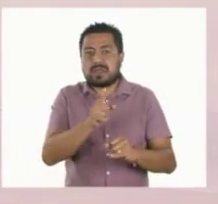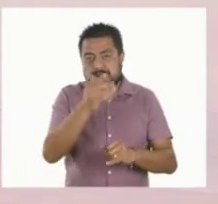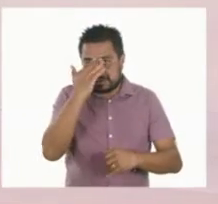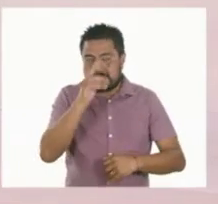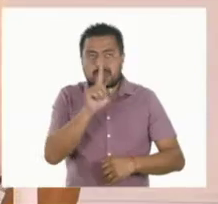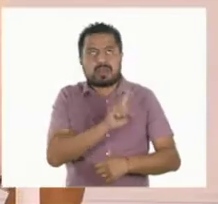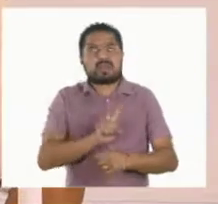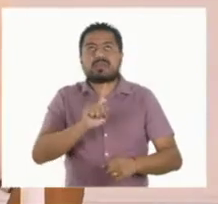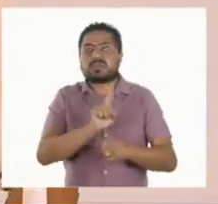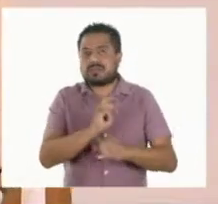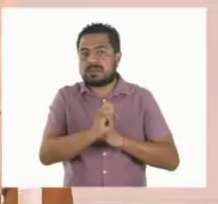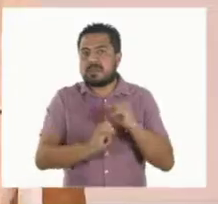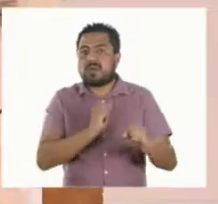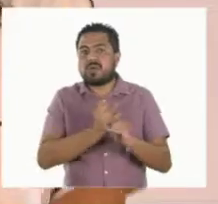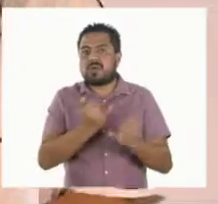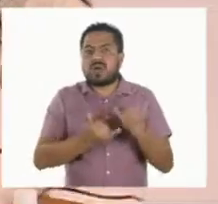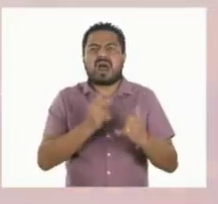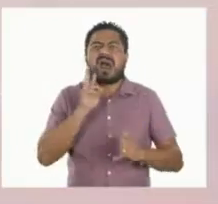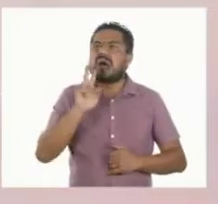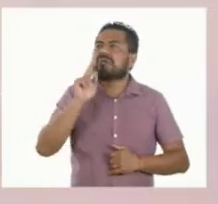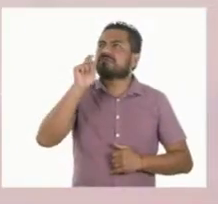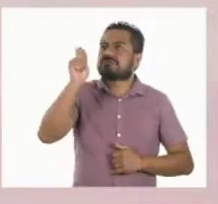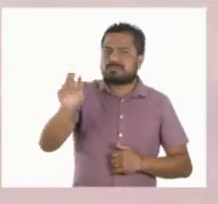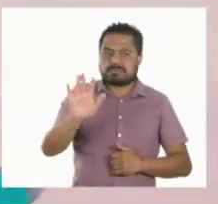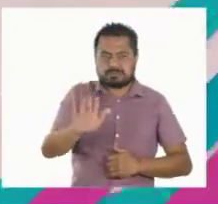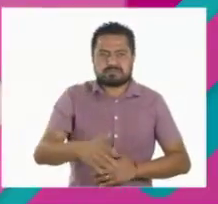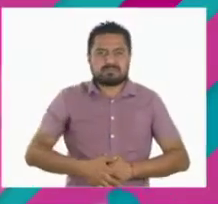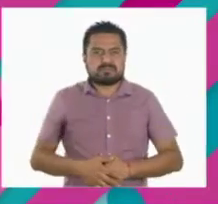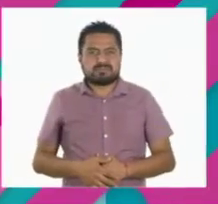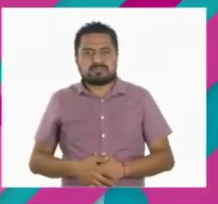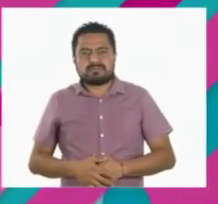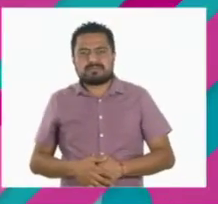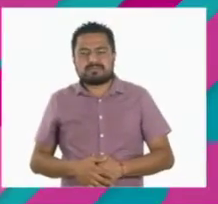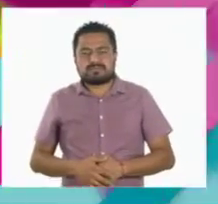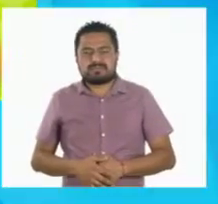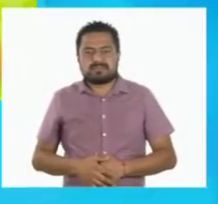la Internacional del Juego? Vamos a verlo. ¡Vamos!